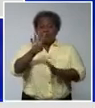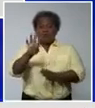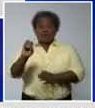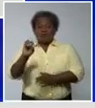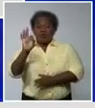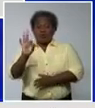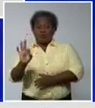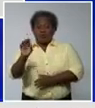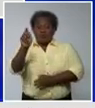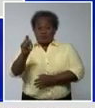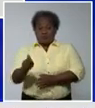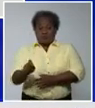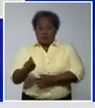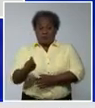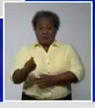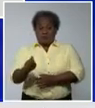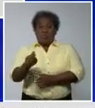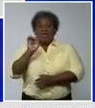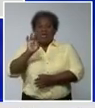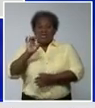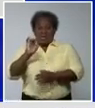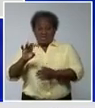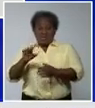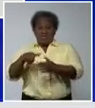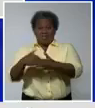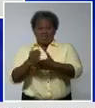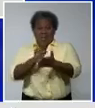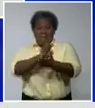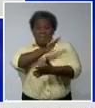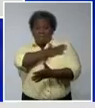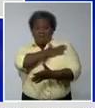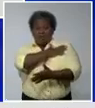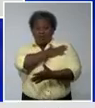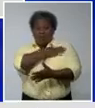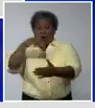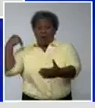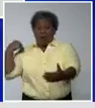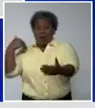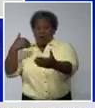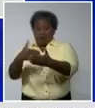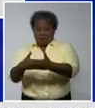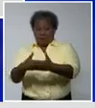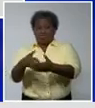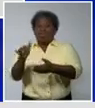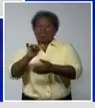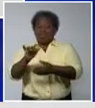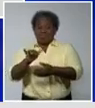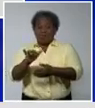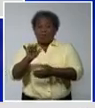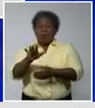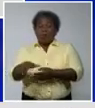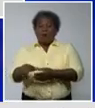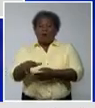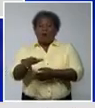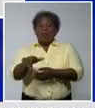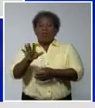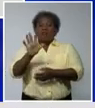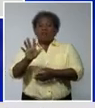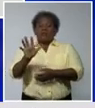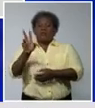en los primeros 15 días de este mes. Estamos hablando también de 52